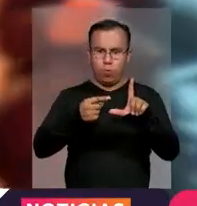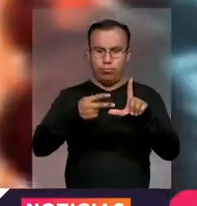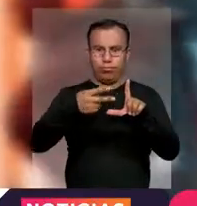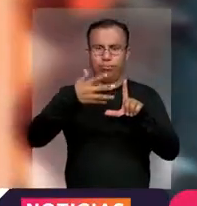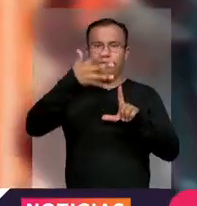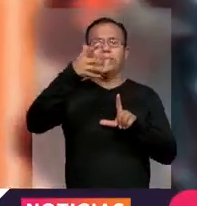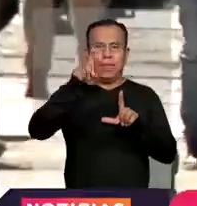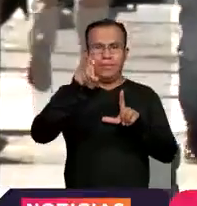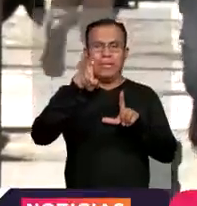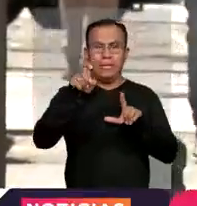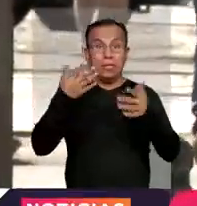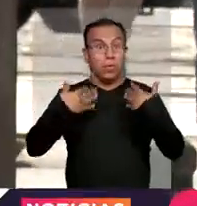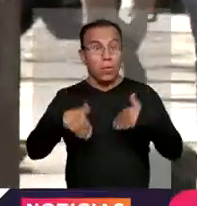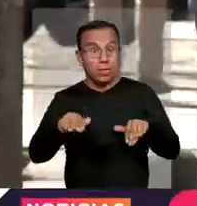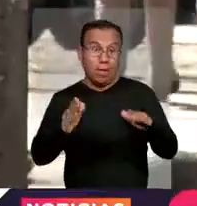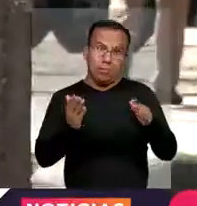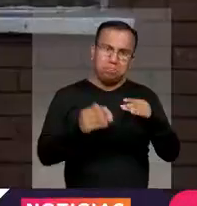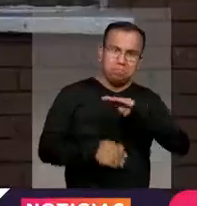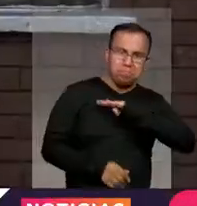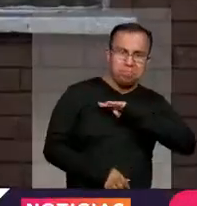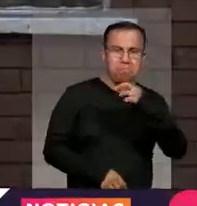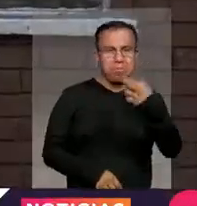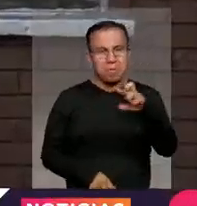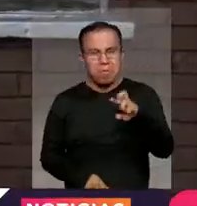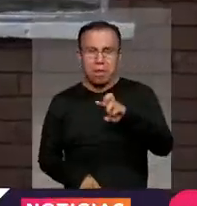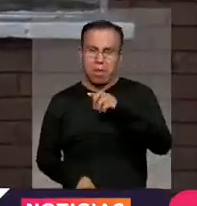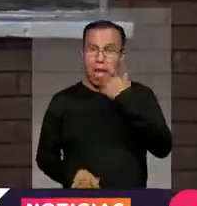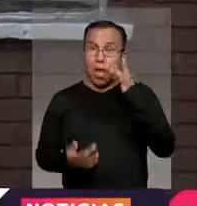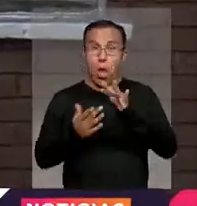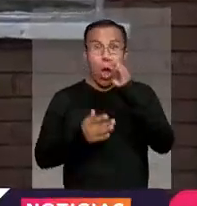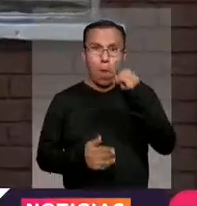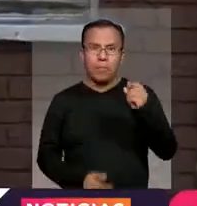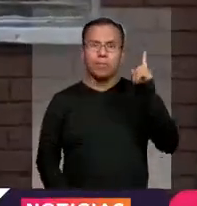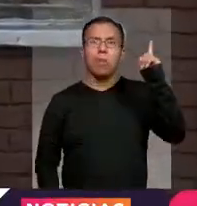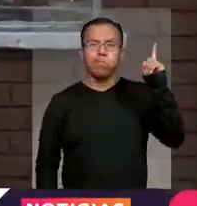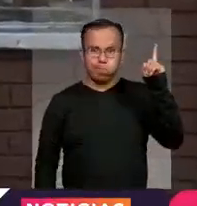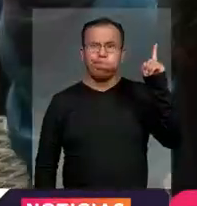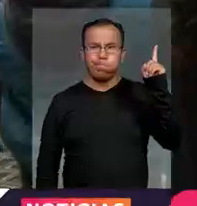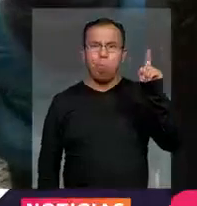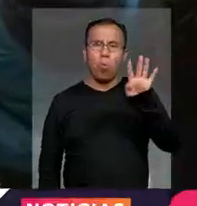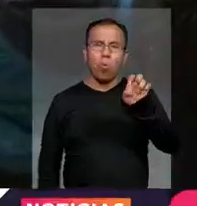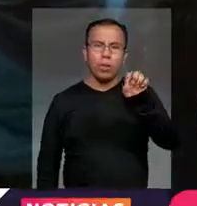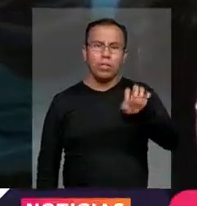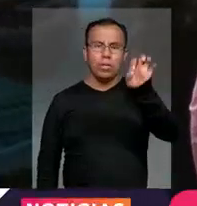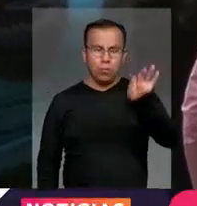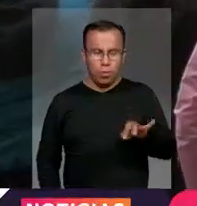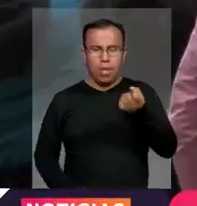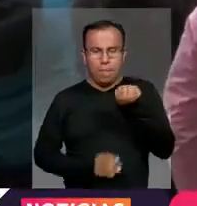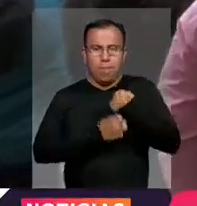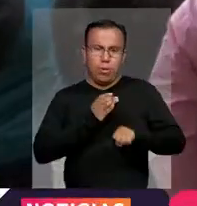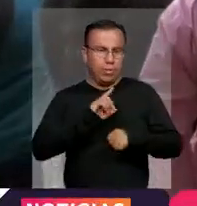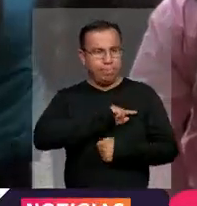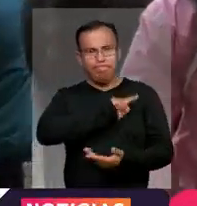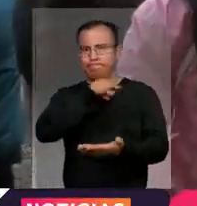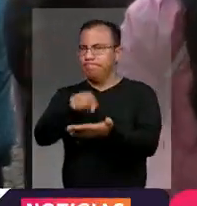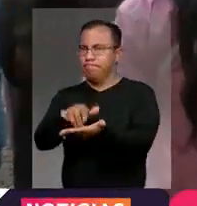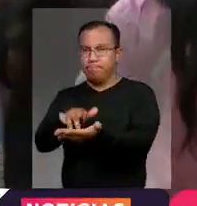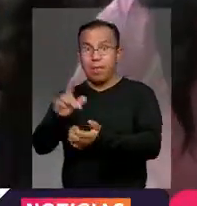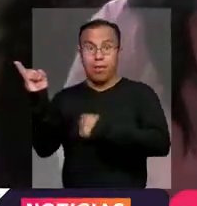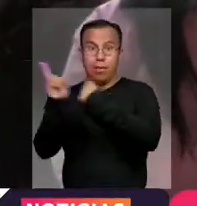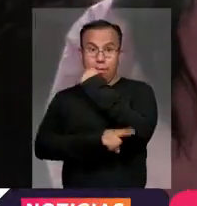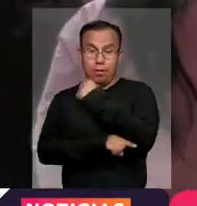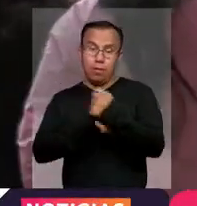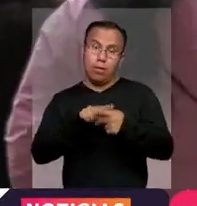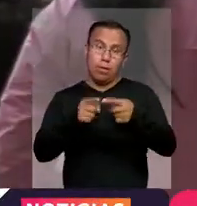niveles educativos, el 49% de los hombres consultados está de acuerdo con que las mujeres que aborten vayan a la cárcel,